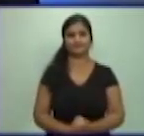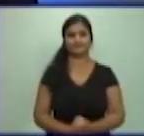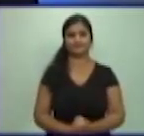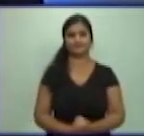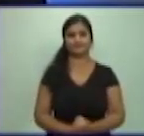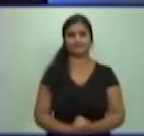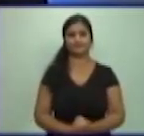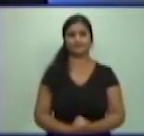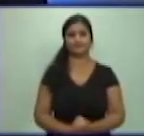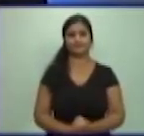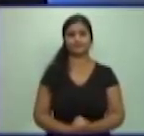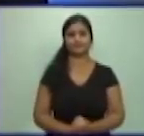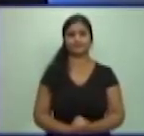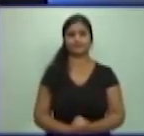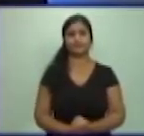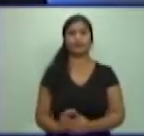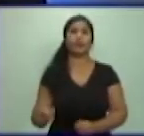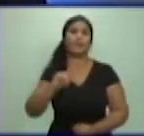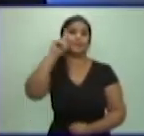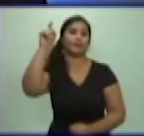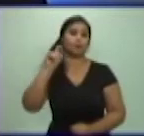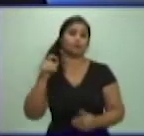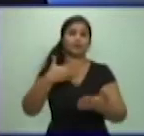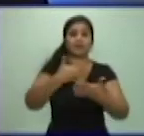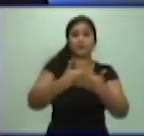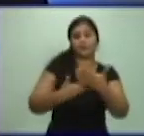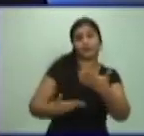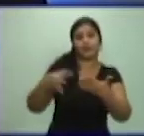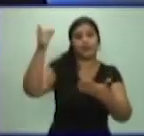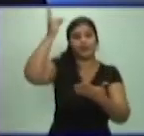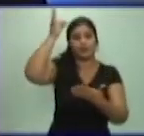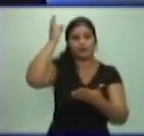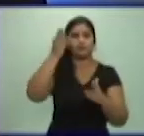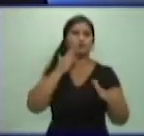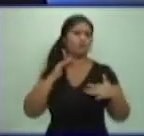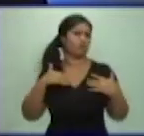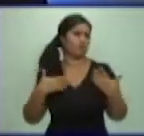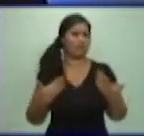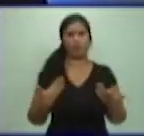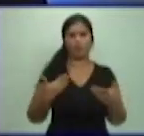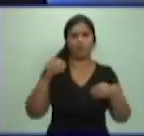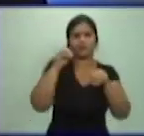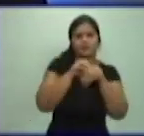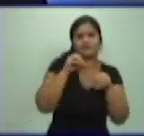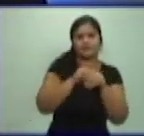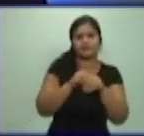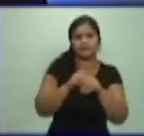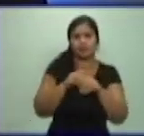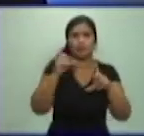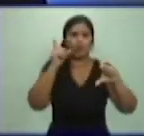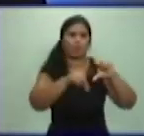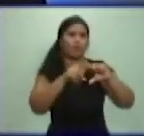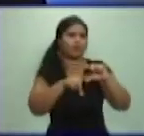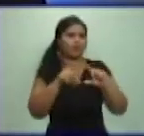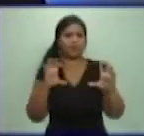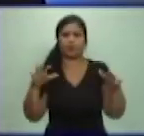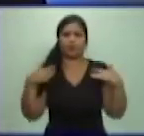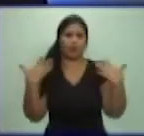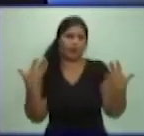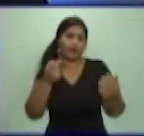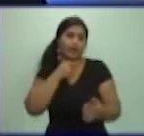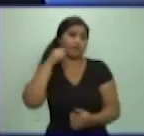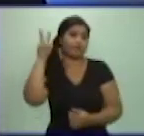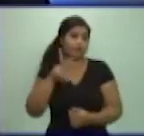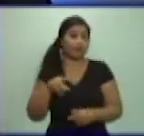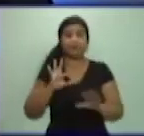Bueno, ¿cómo está diseñada la prueba de español? ¿Qué elementos, qué contenidos pudieran estarse evaluando en este examen?